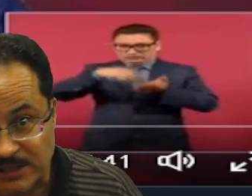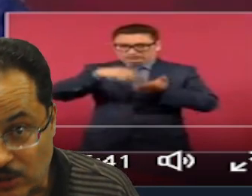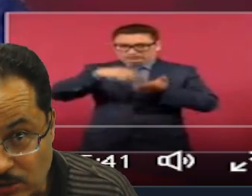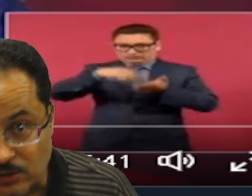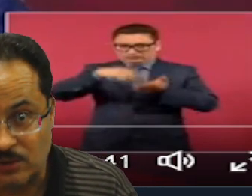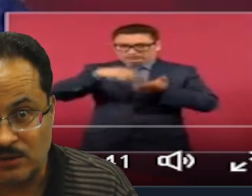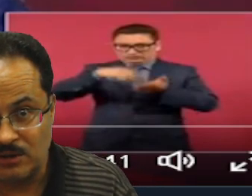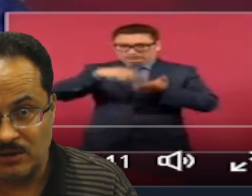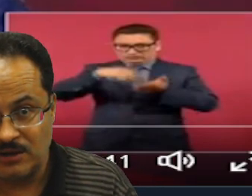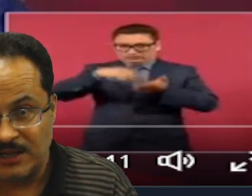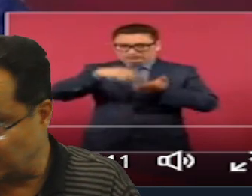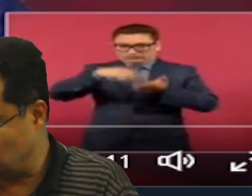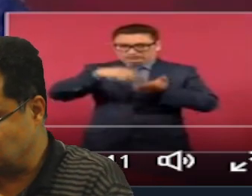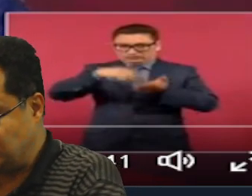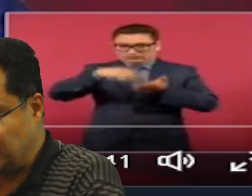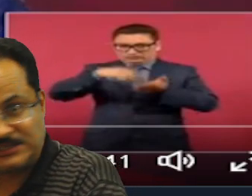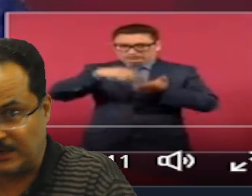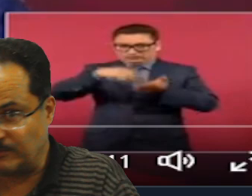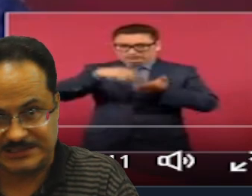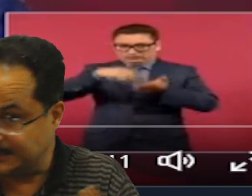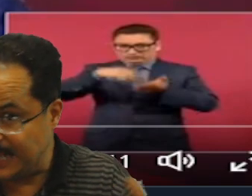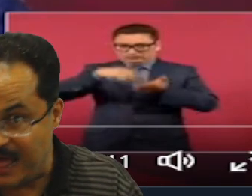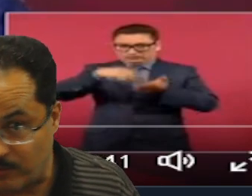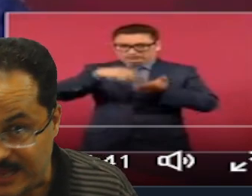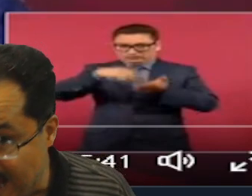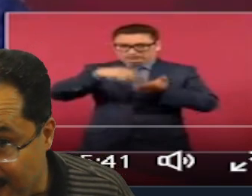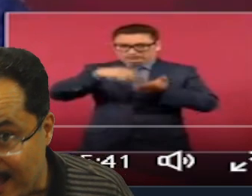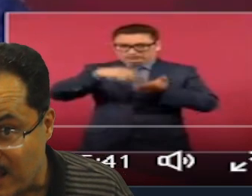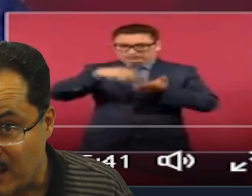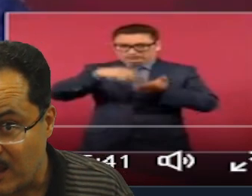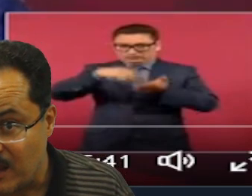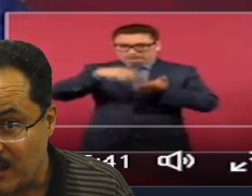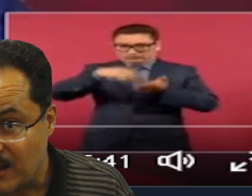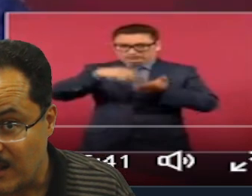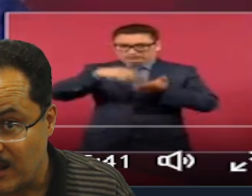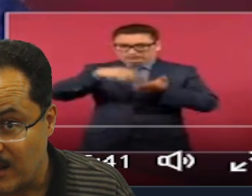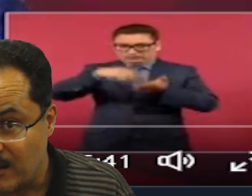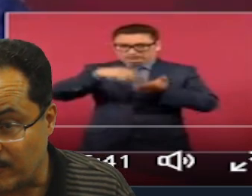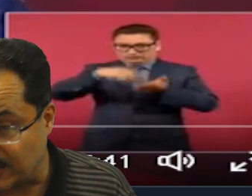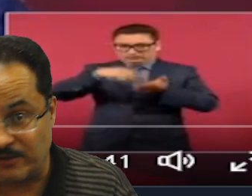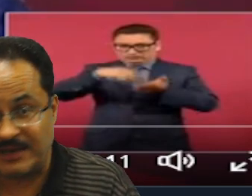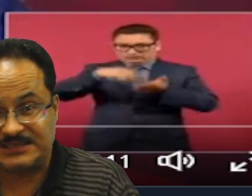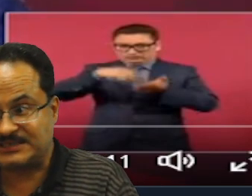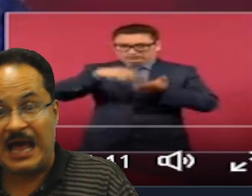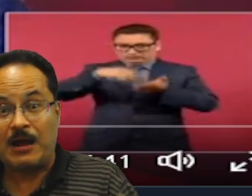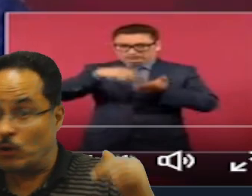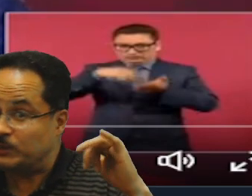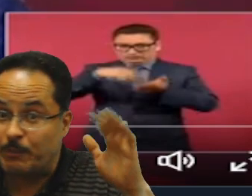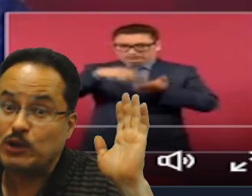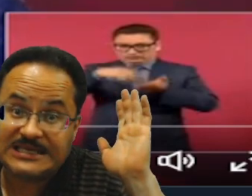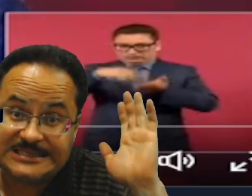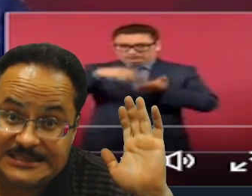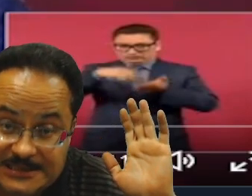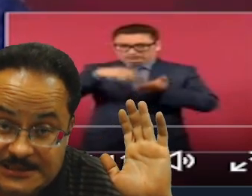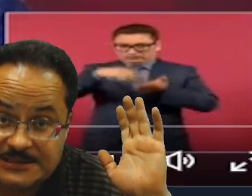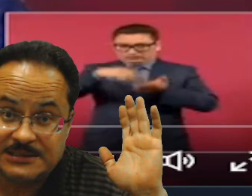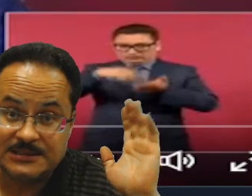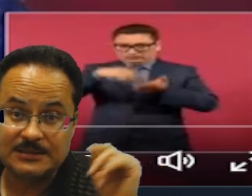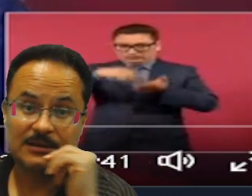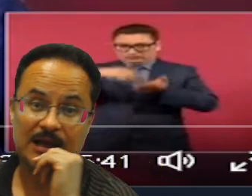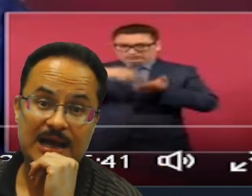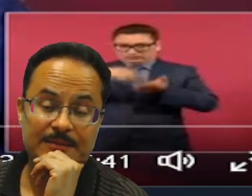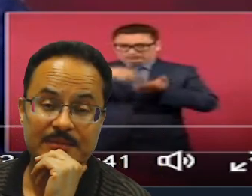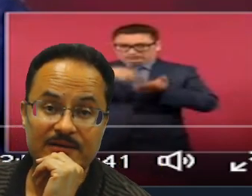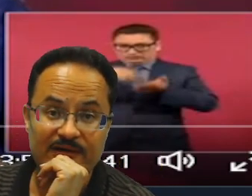enterado de todo entonces quiere decir que no Está enterado de nada porque lo más está con hipótesis